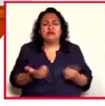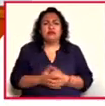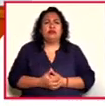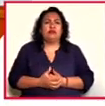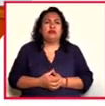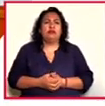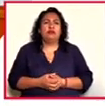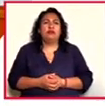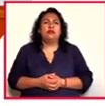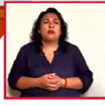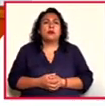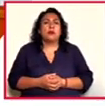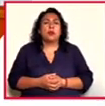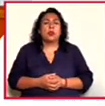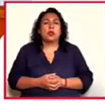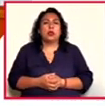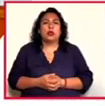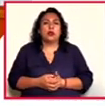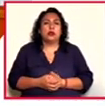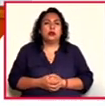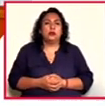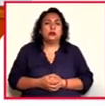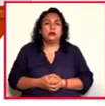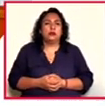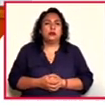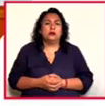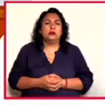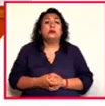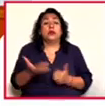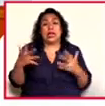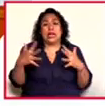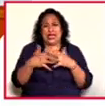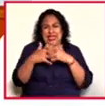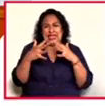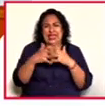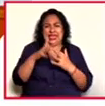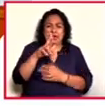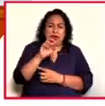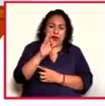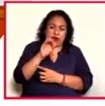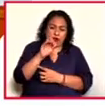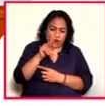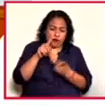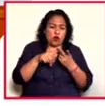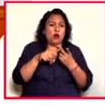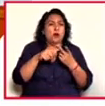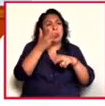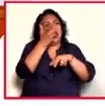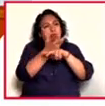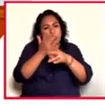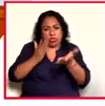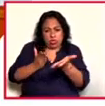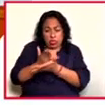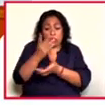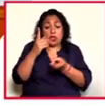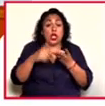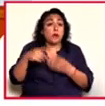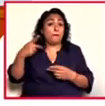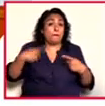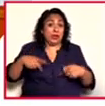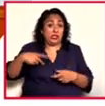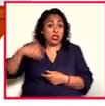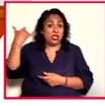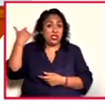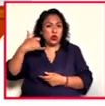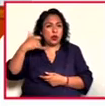México está que en la Guerra de Reforma, que en la invasión norteamericana, y los yucatecos están como en otro